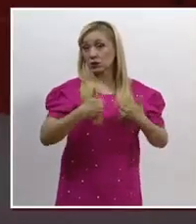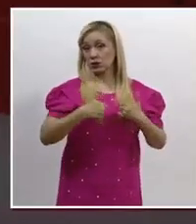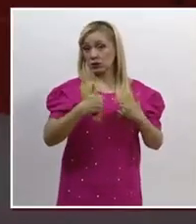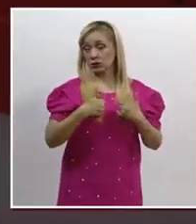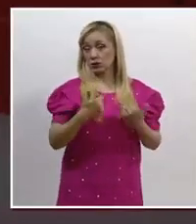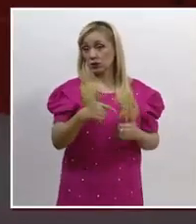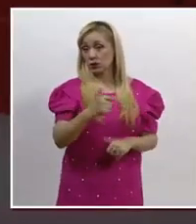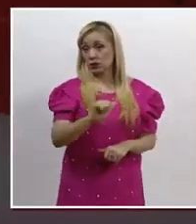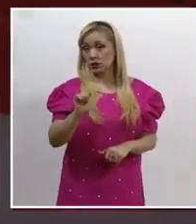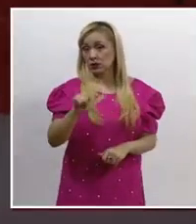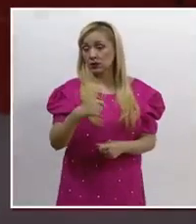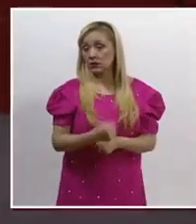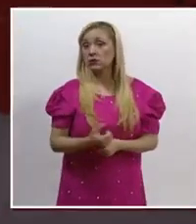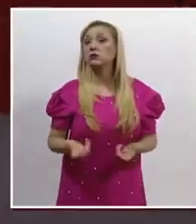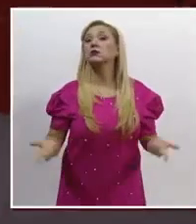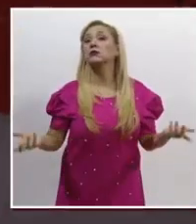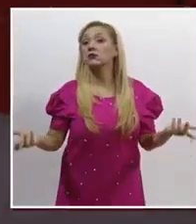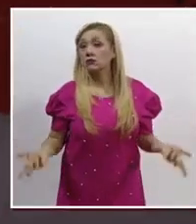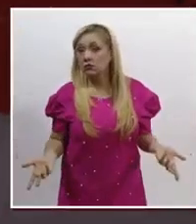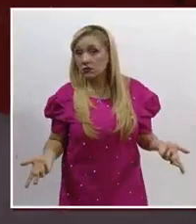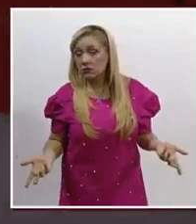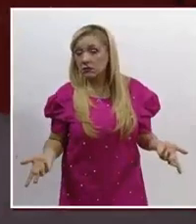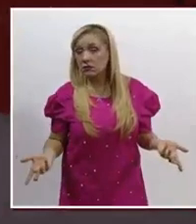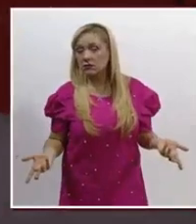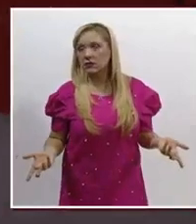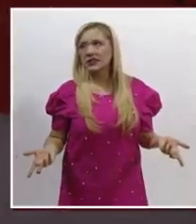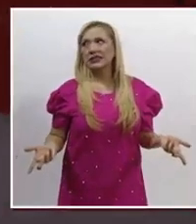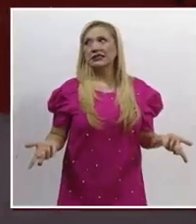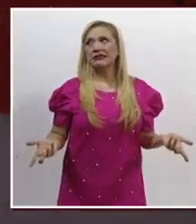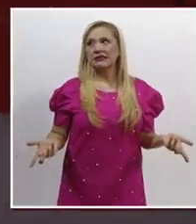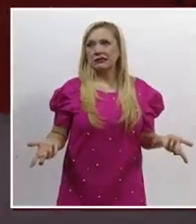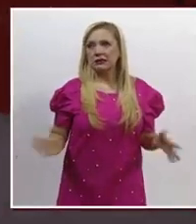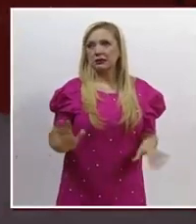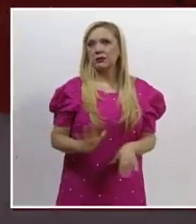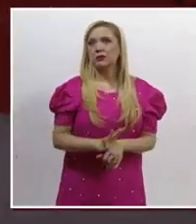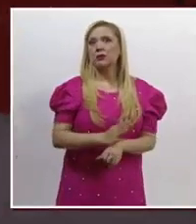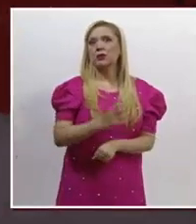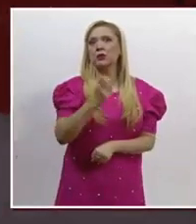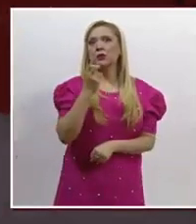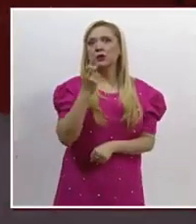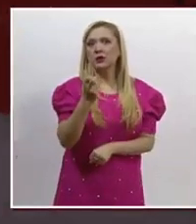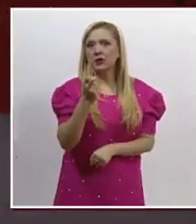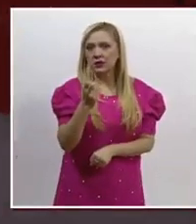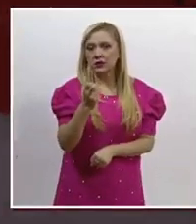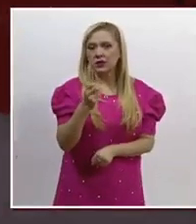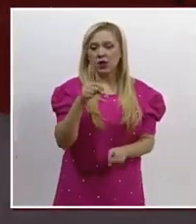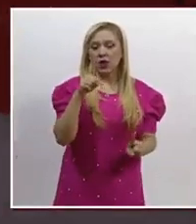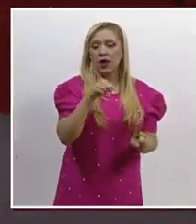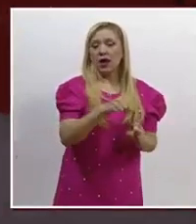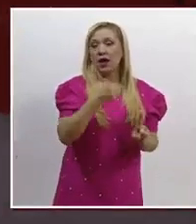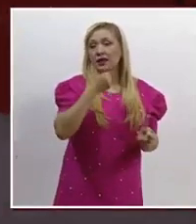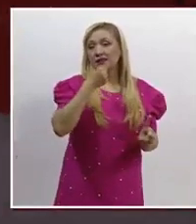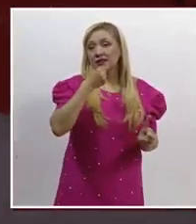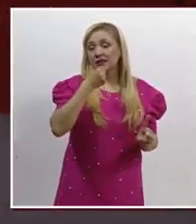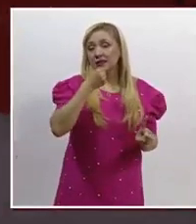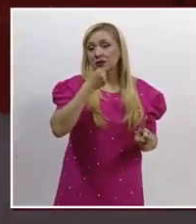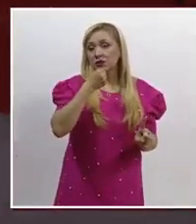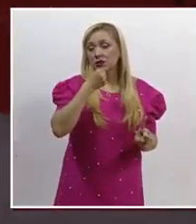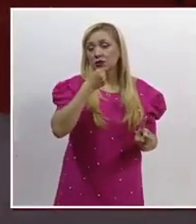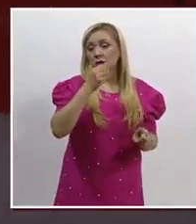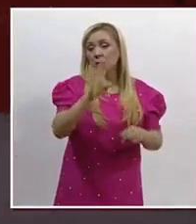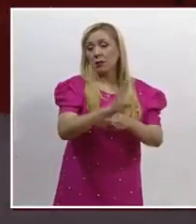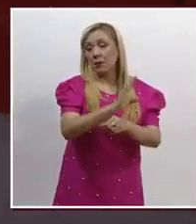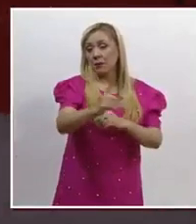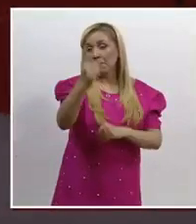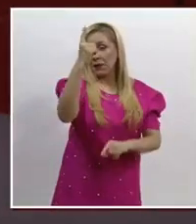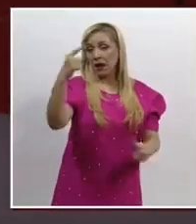adolescentes. En este sentido, el interés superior de la niñez se asemeja